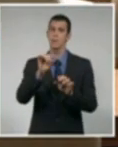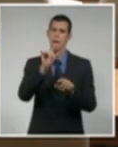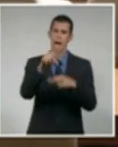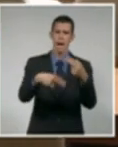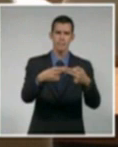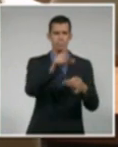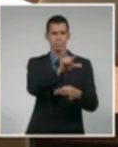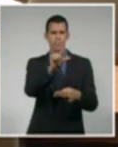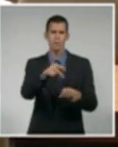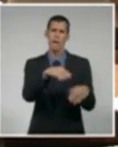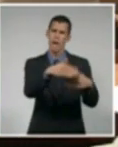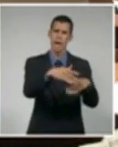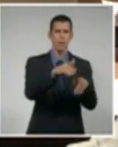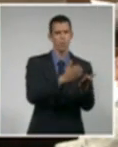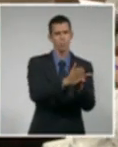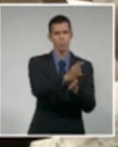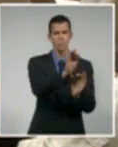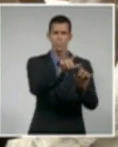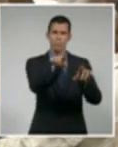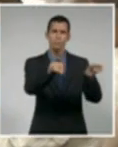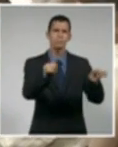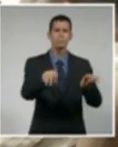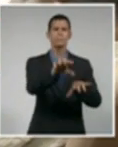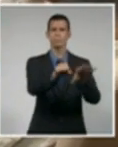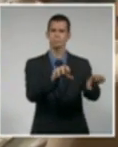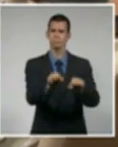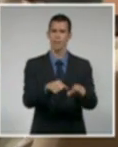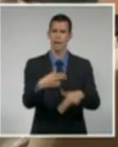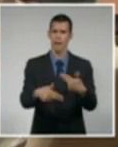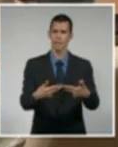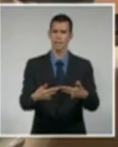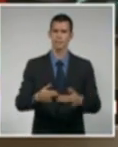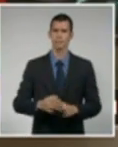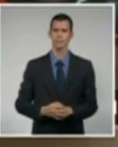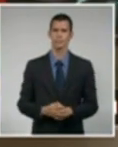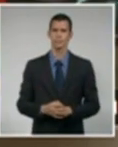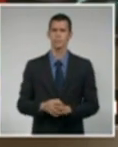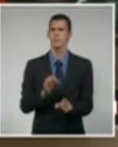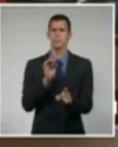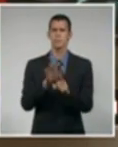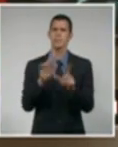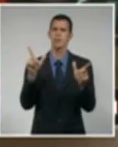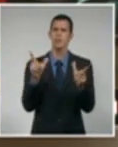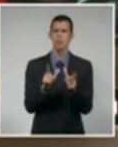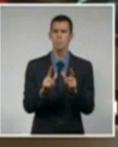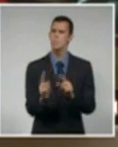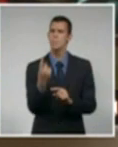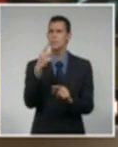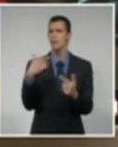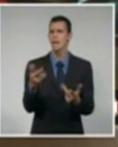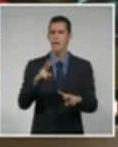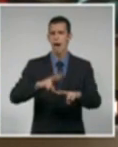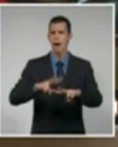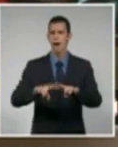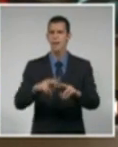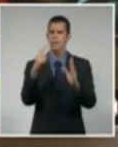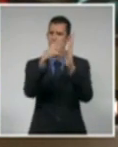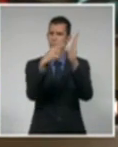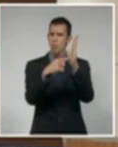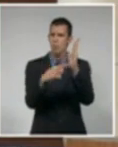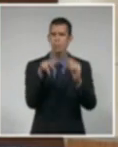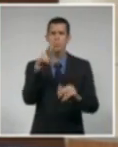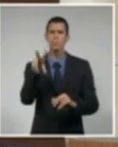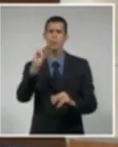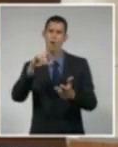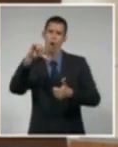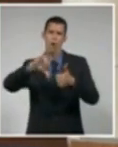las autoridades habaneras ofrecieron una primera valoración de las nuevas acciones que se implementan desde este martes y que buscan cortar la transmisión